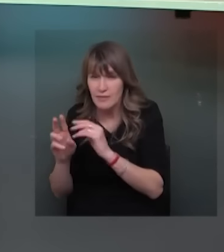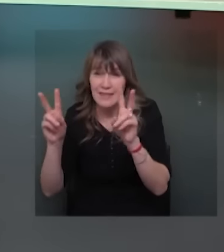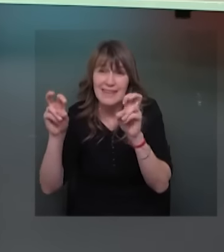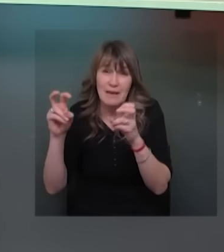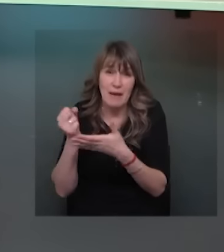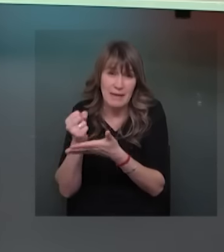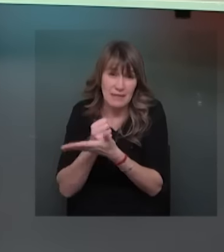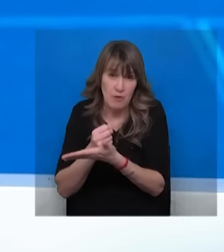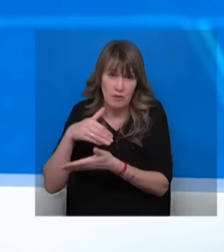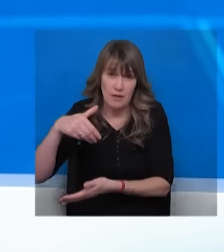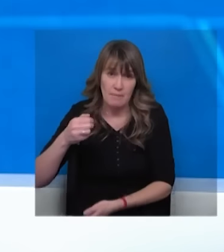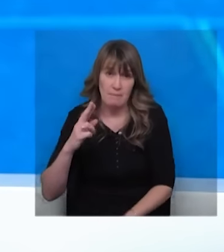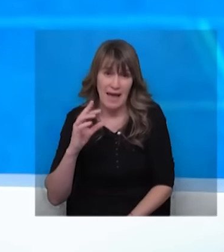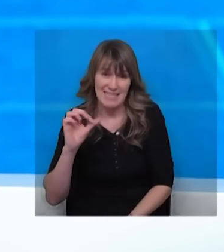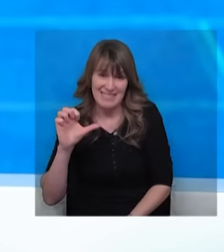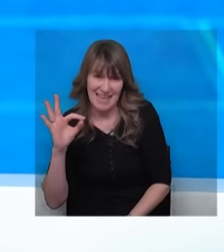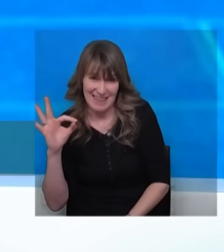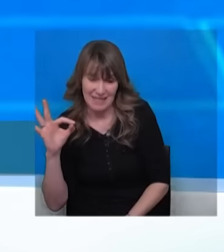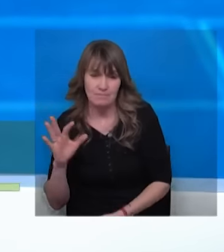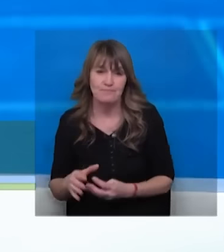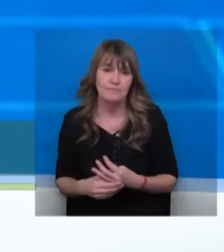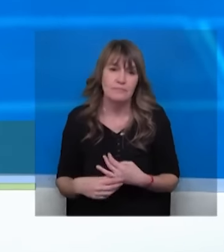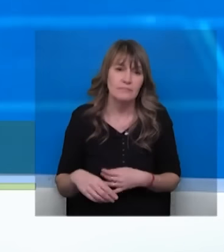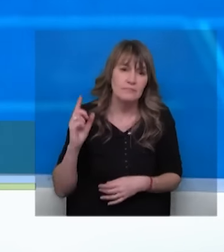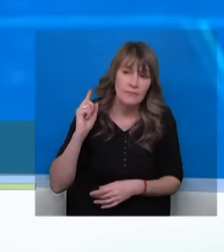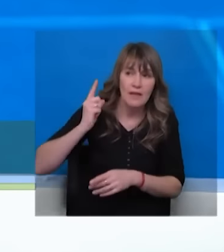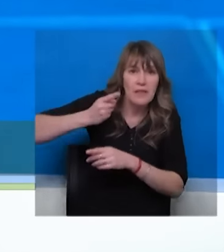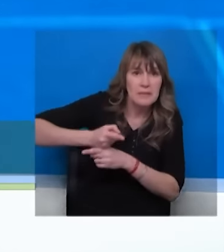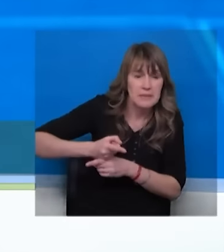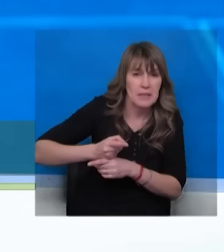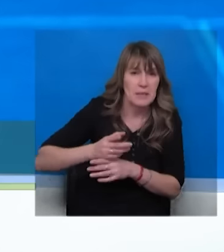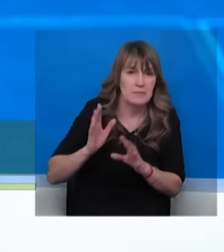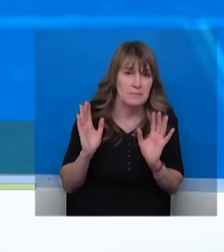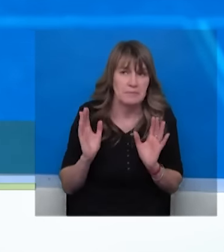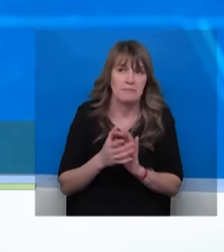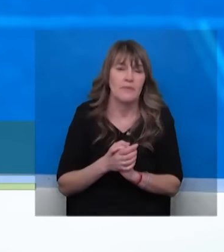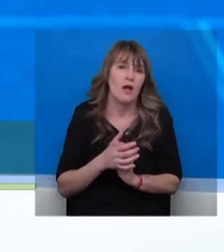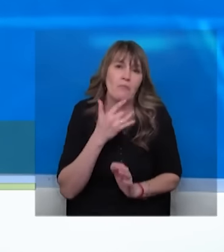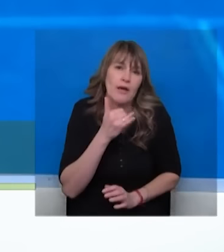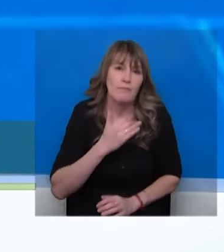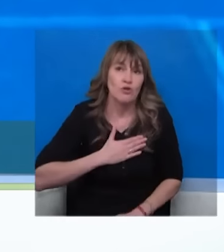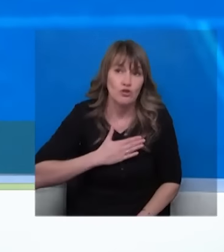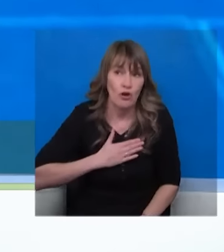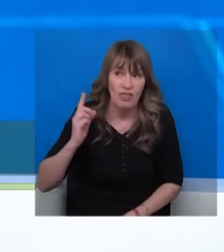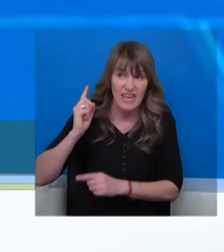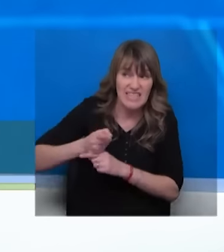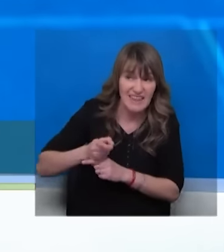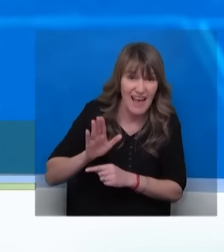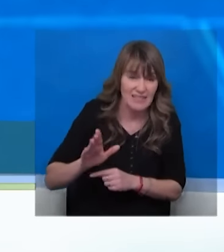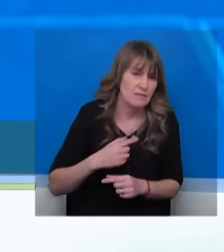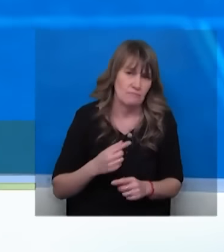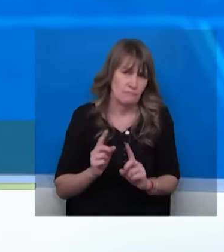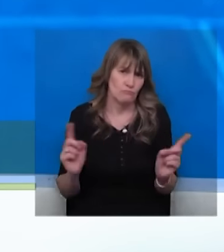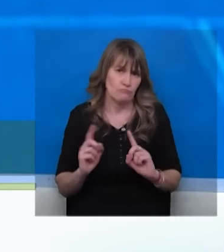Sebastián marset son decisiones que que Obviamente si las hubiese tomado que las hubiese tenido que tomar yo no las hubiese tomado